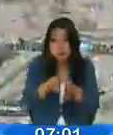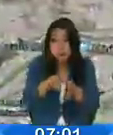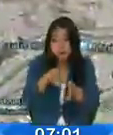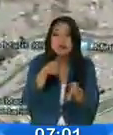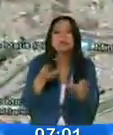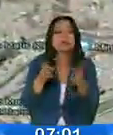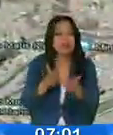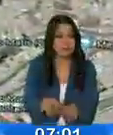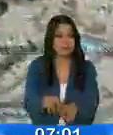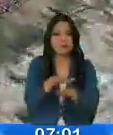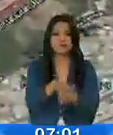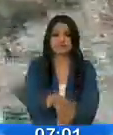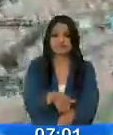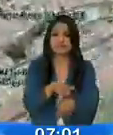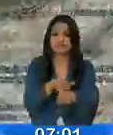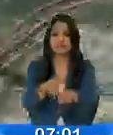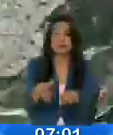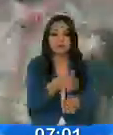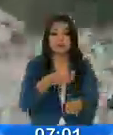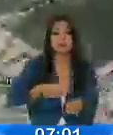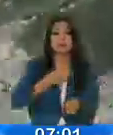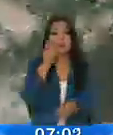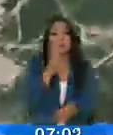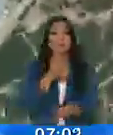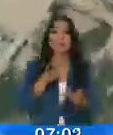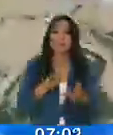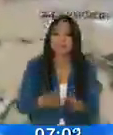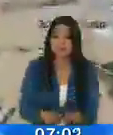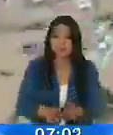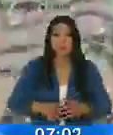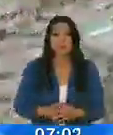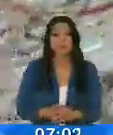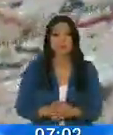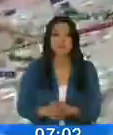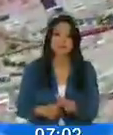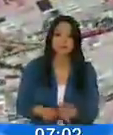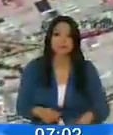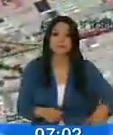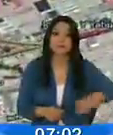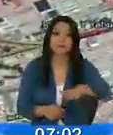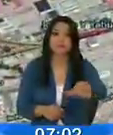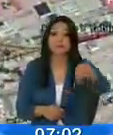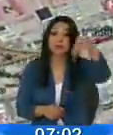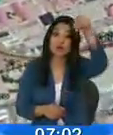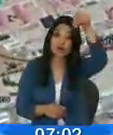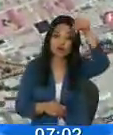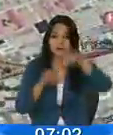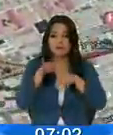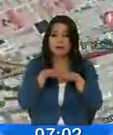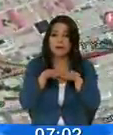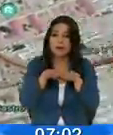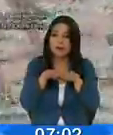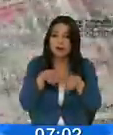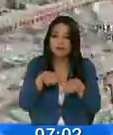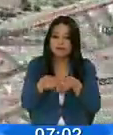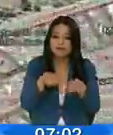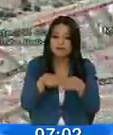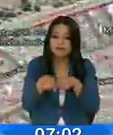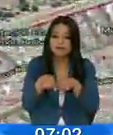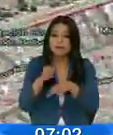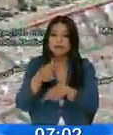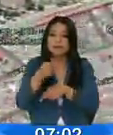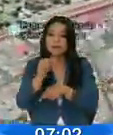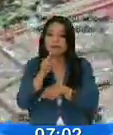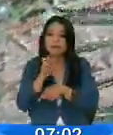General Rumiñahui y hacia la Simón Bolívar también presenta carga. Si vamos hacia el norte, toda la José María Velasco Ibarra, incluida la Metrón de